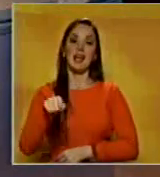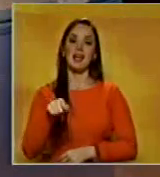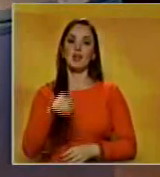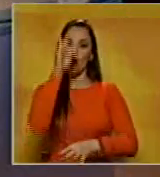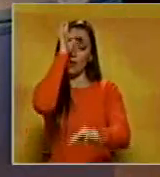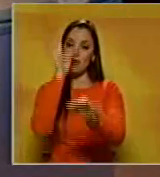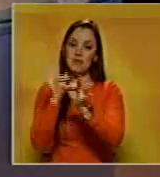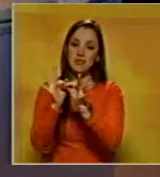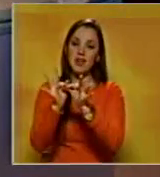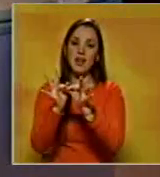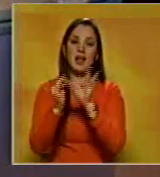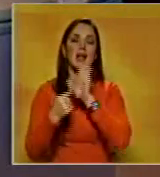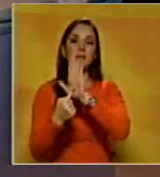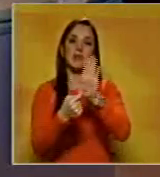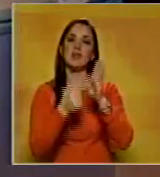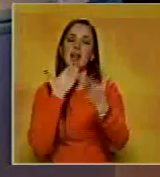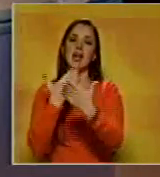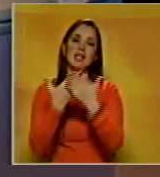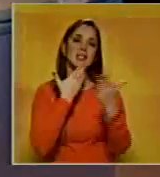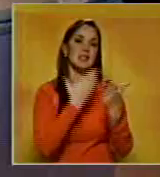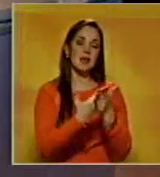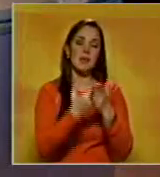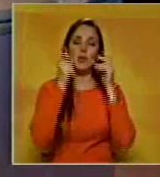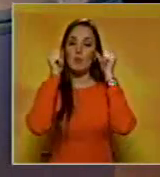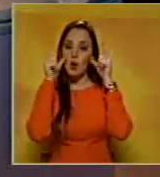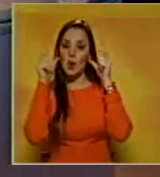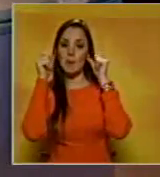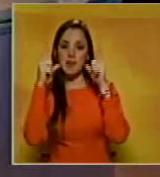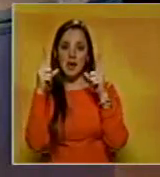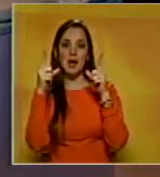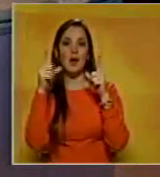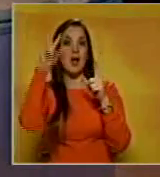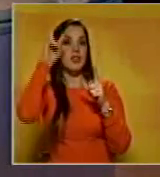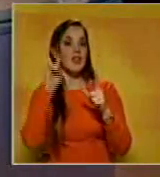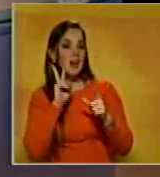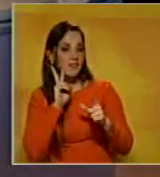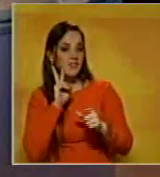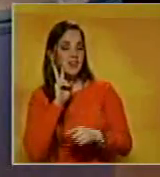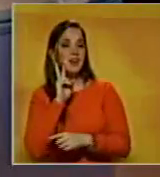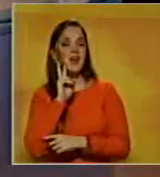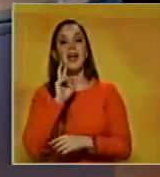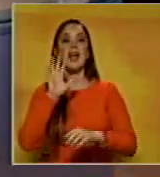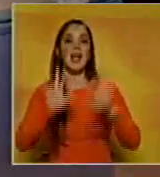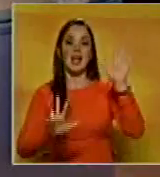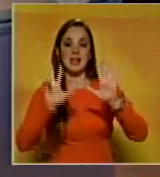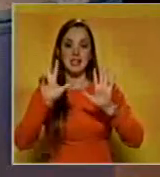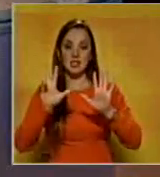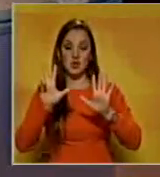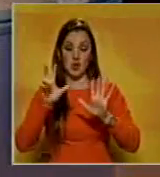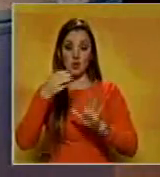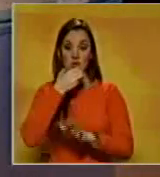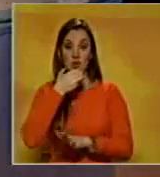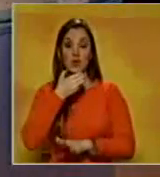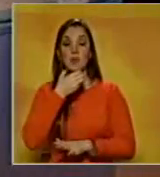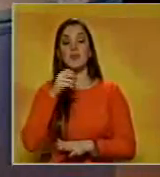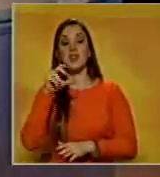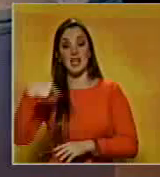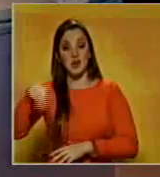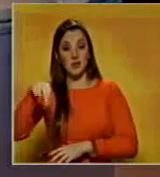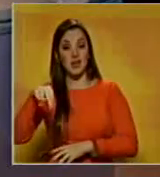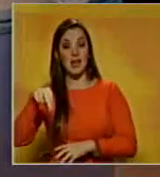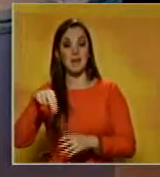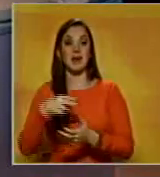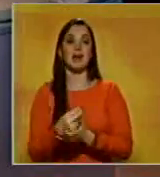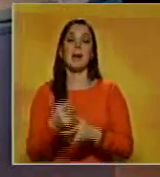de expresiones de agradecimiento por los milagros concedidos. El 18 de noviembre es la fiesta central, pero sin embargo ya todo el